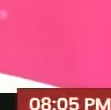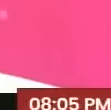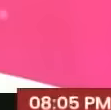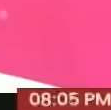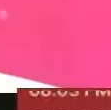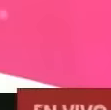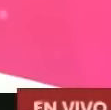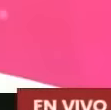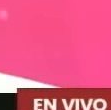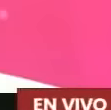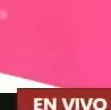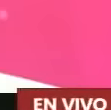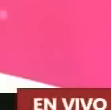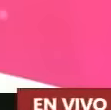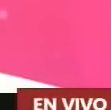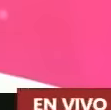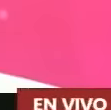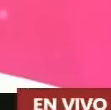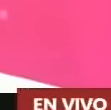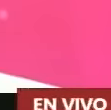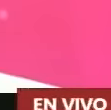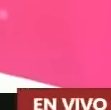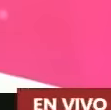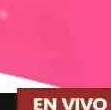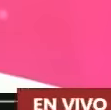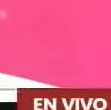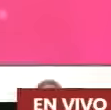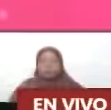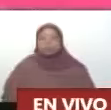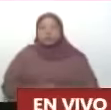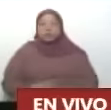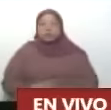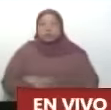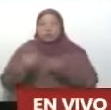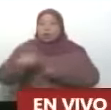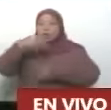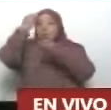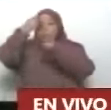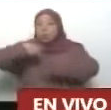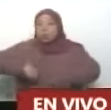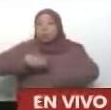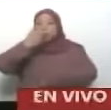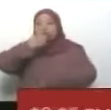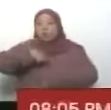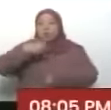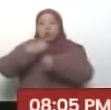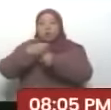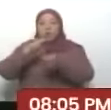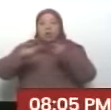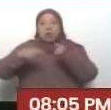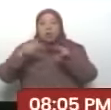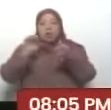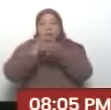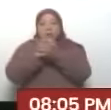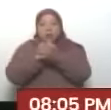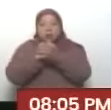acuerdo diplomático, justo, satisfactorio para las partes y